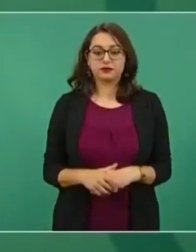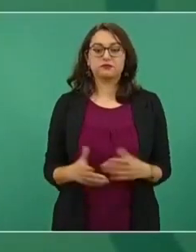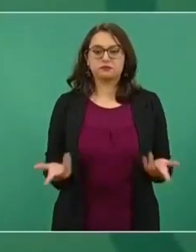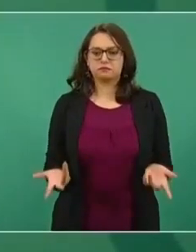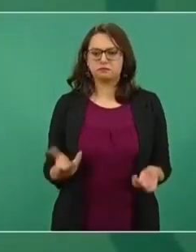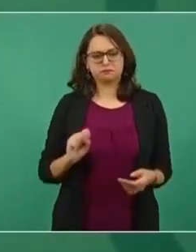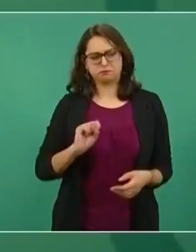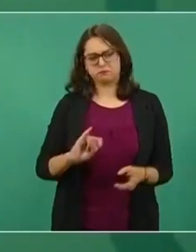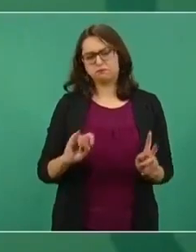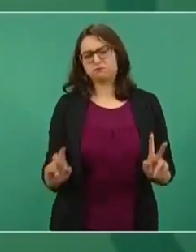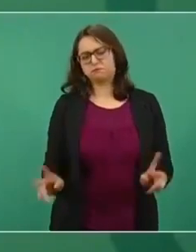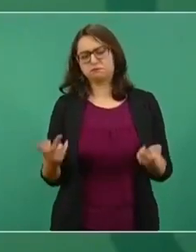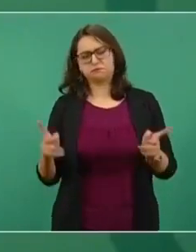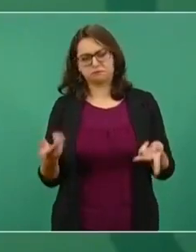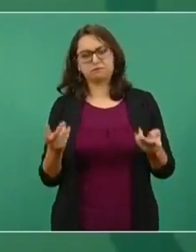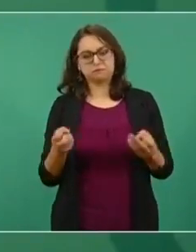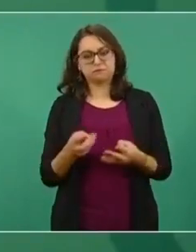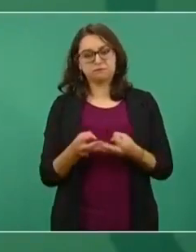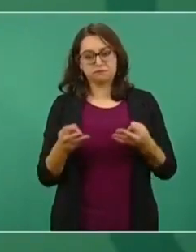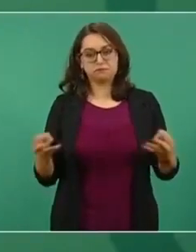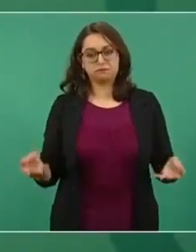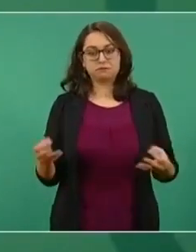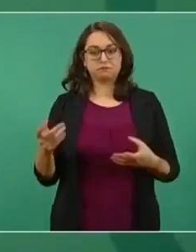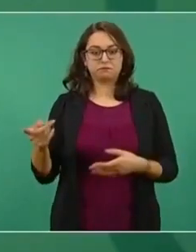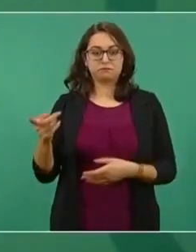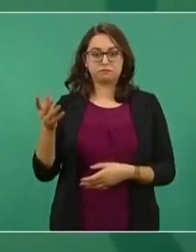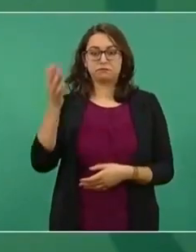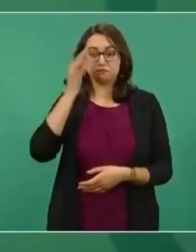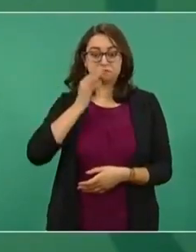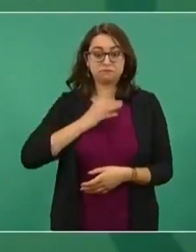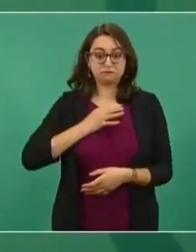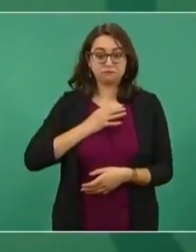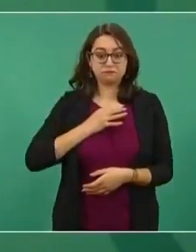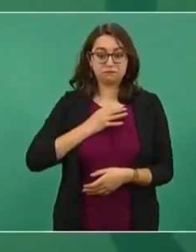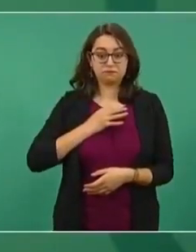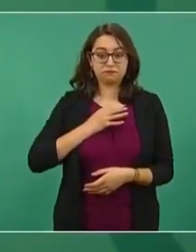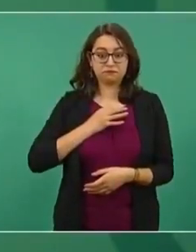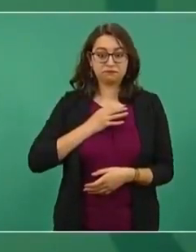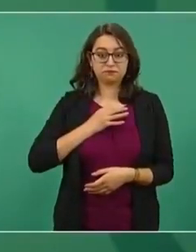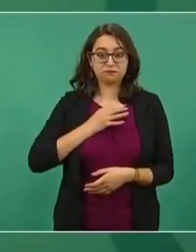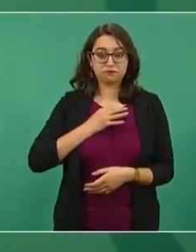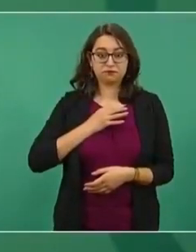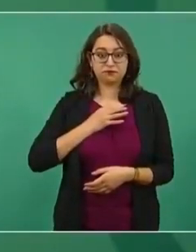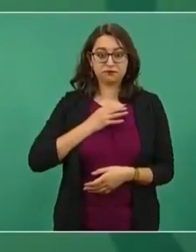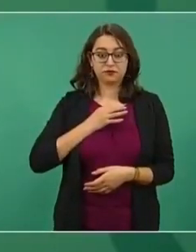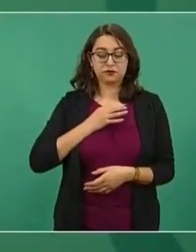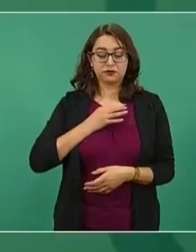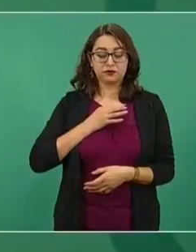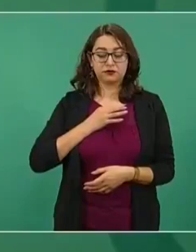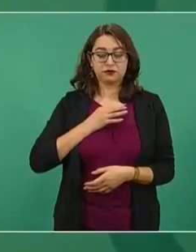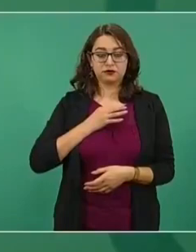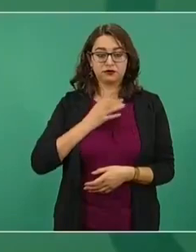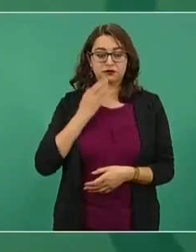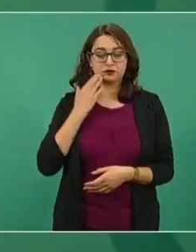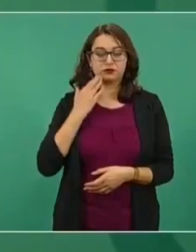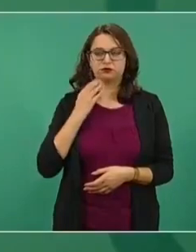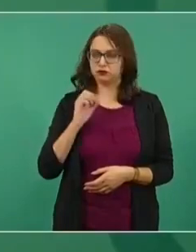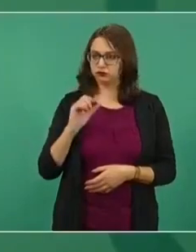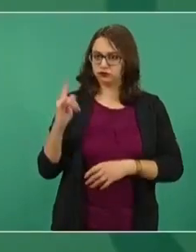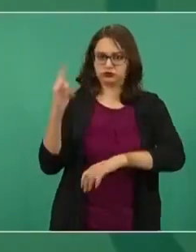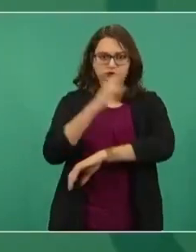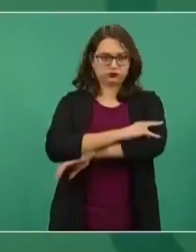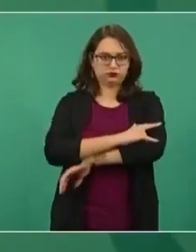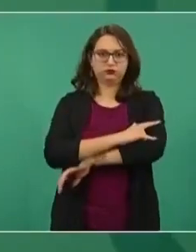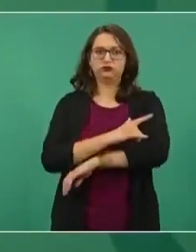nos está ayudando. O sea, me mandaron a decir que ellos apoyan